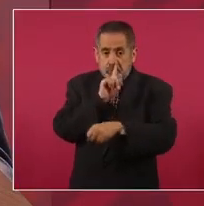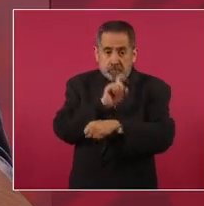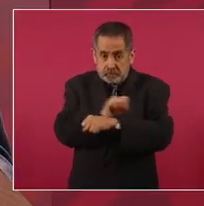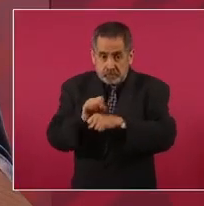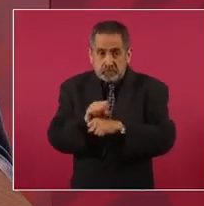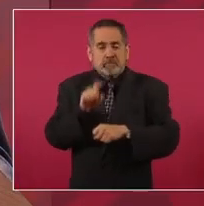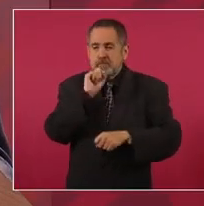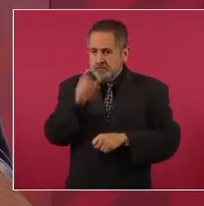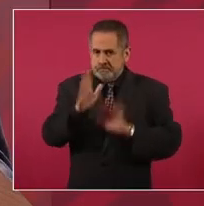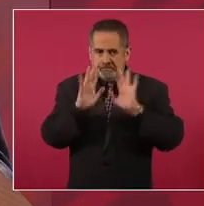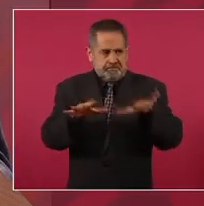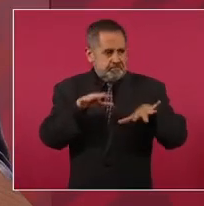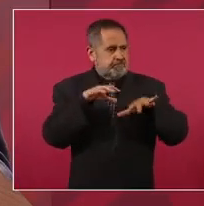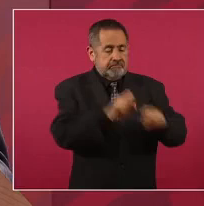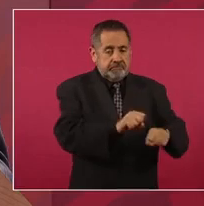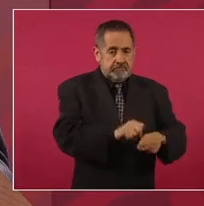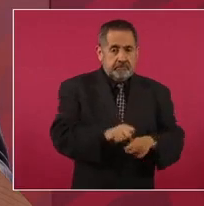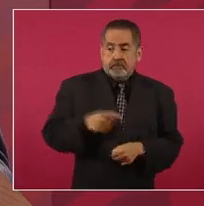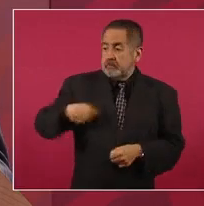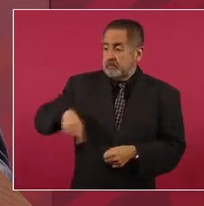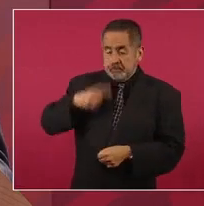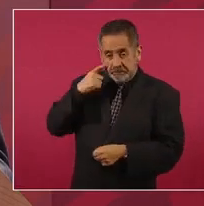se tomó esta decisión,